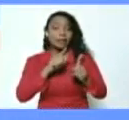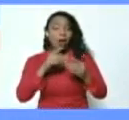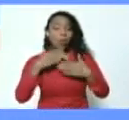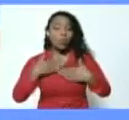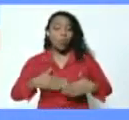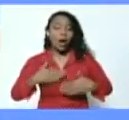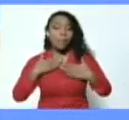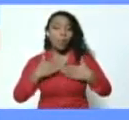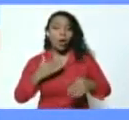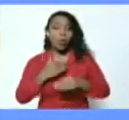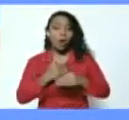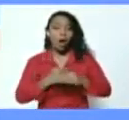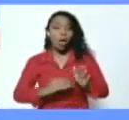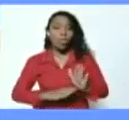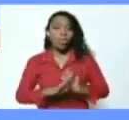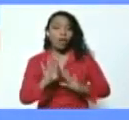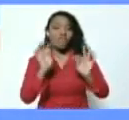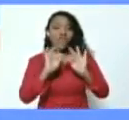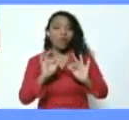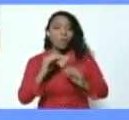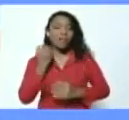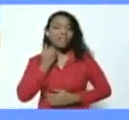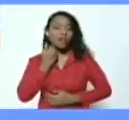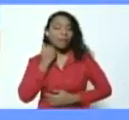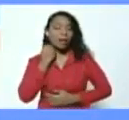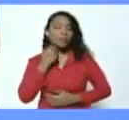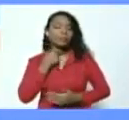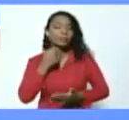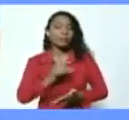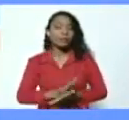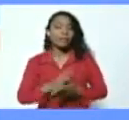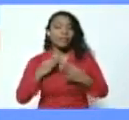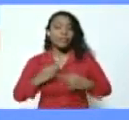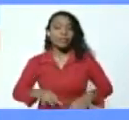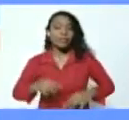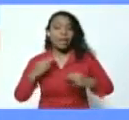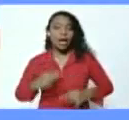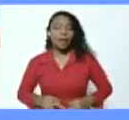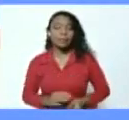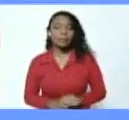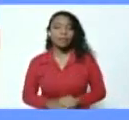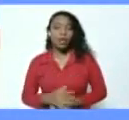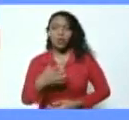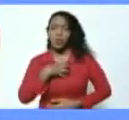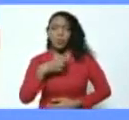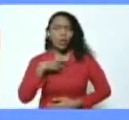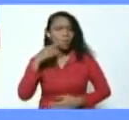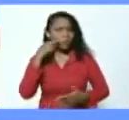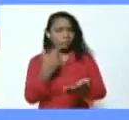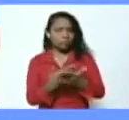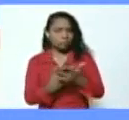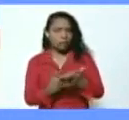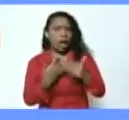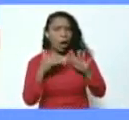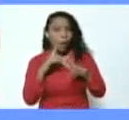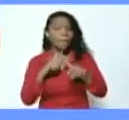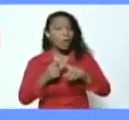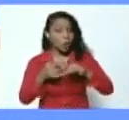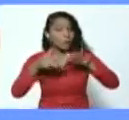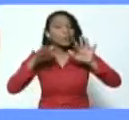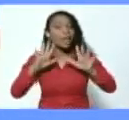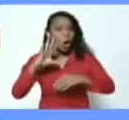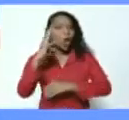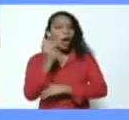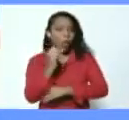desarrollara esa fatal enfermedad que se lo llevó físicamente. No podemos probarlo aún, pero quizás